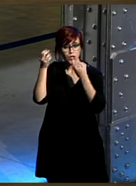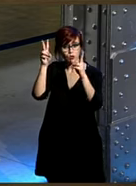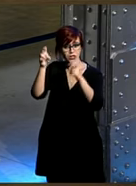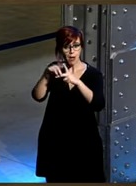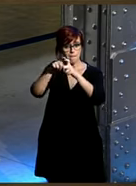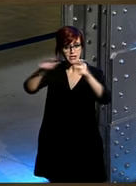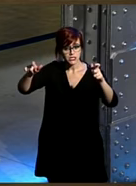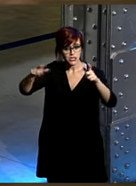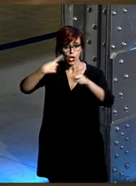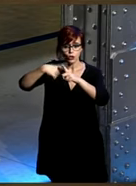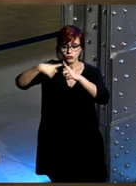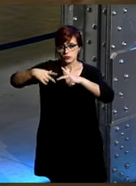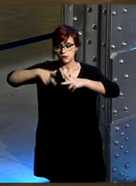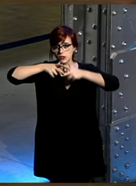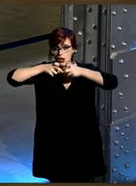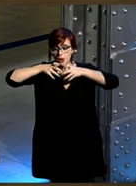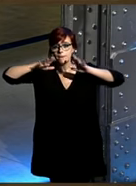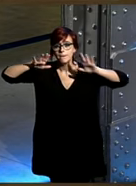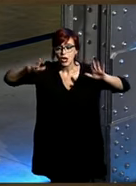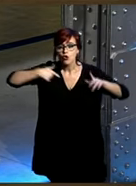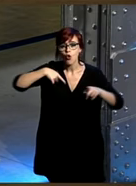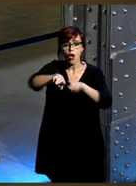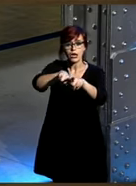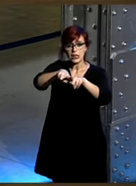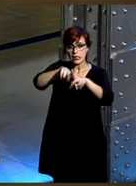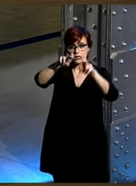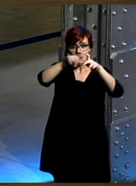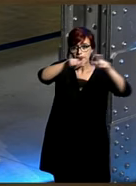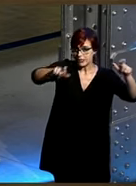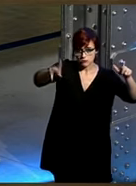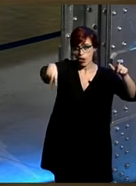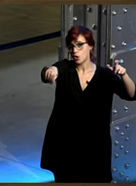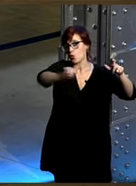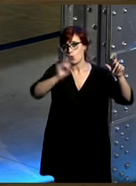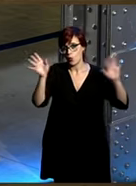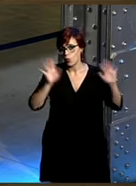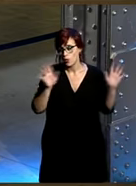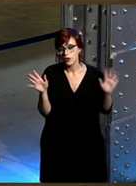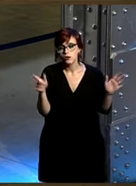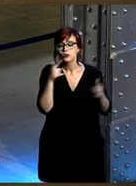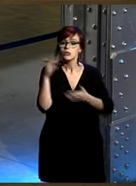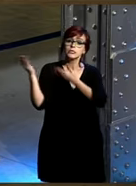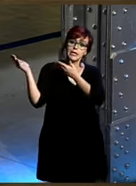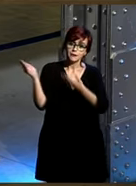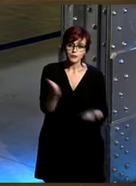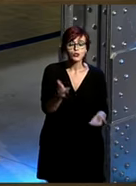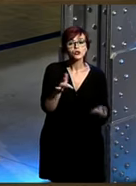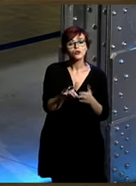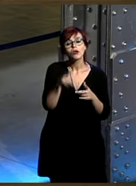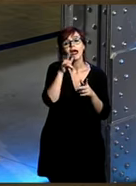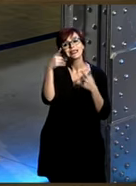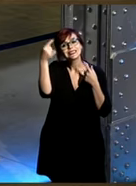de la empresa, pero no por eso voy a hablar mal del mundo de las empresas. Entonces, invito a cierto